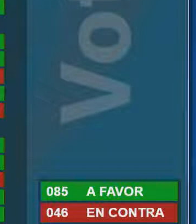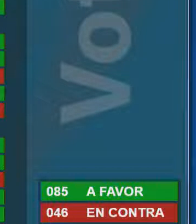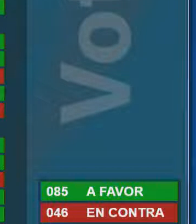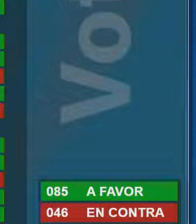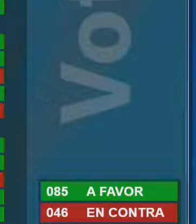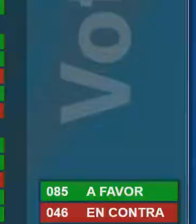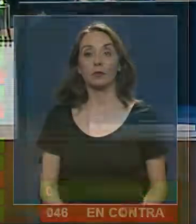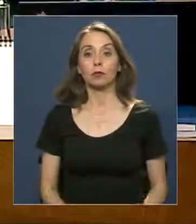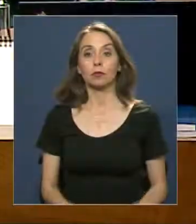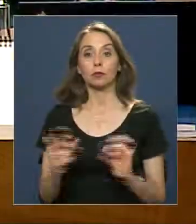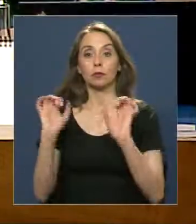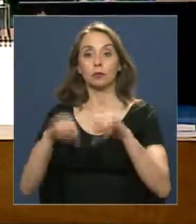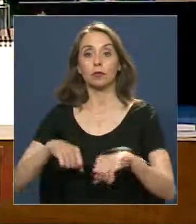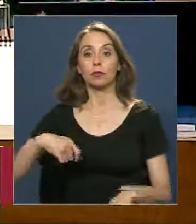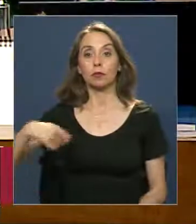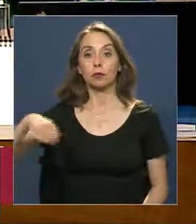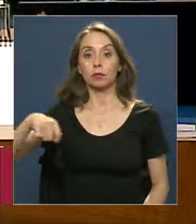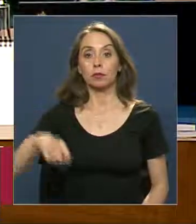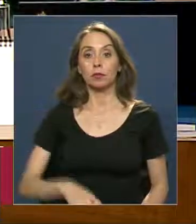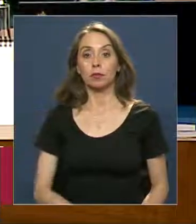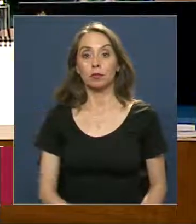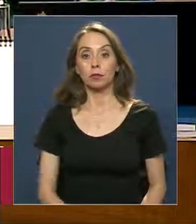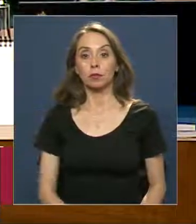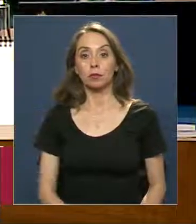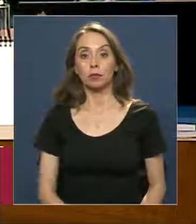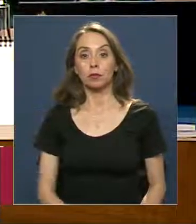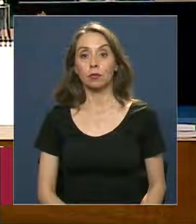abstención. Aprobado.